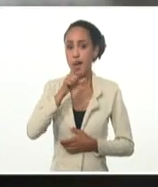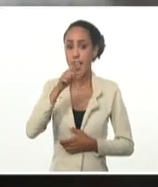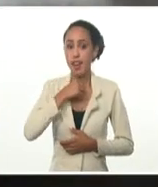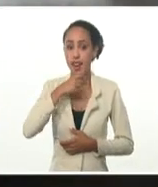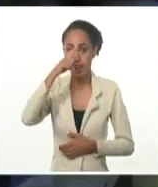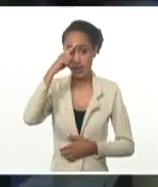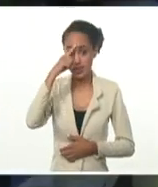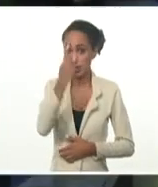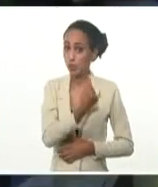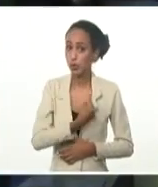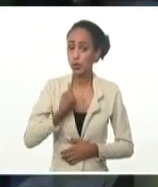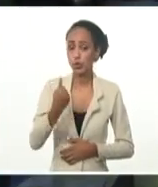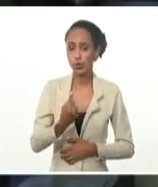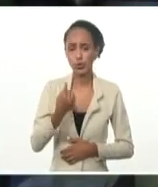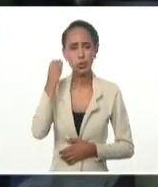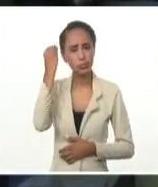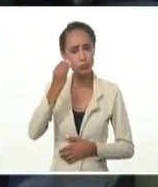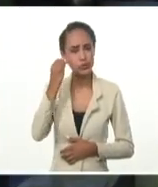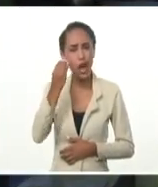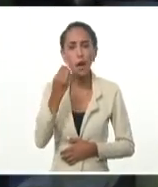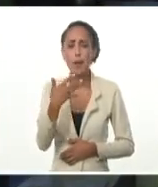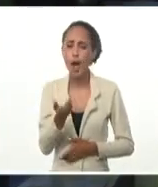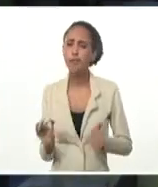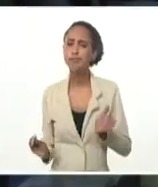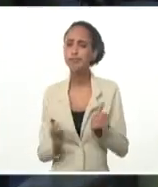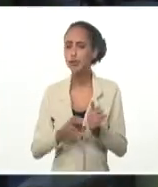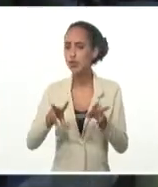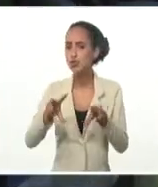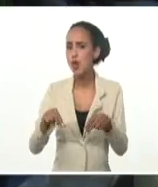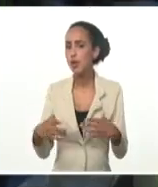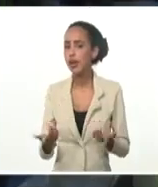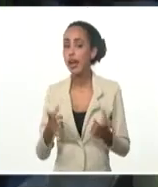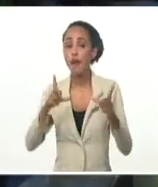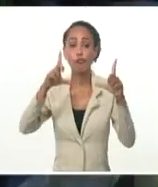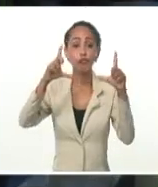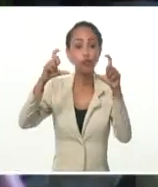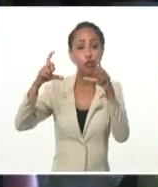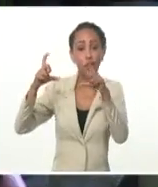del miniaturismo fue la fotografía, que en este momento